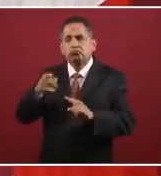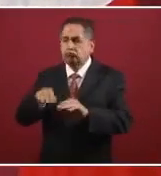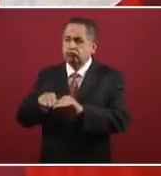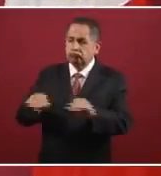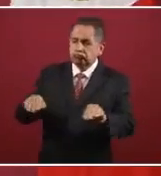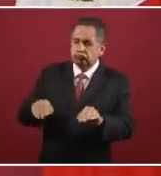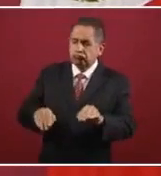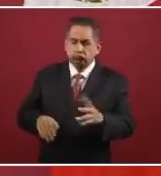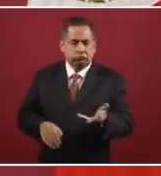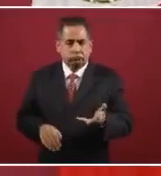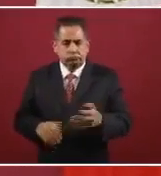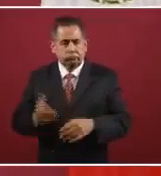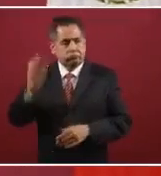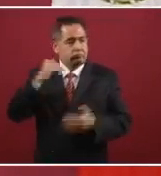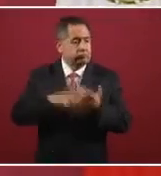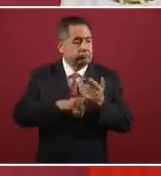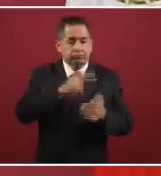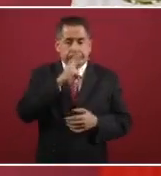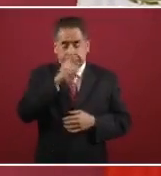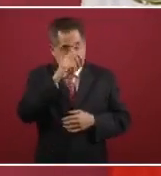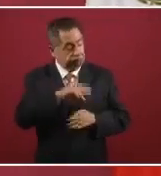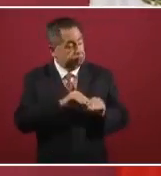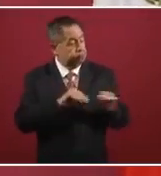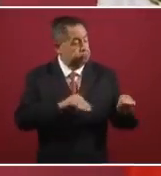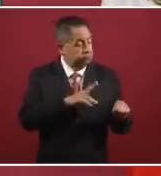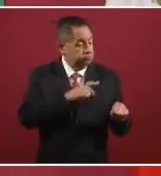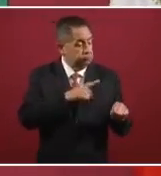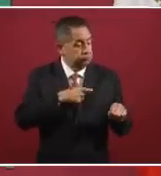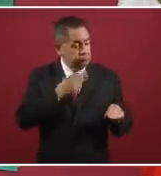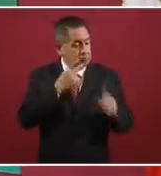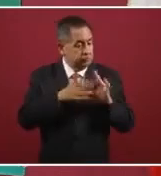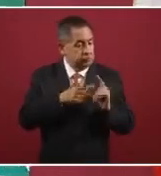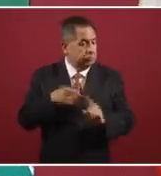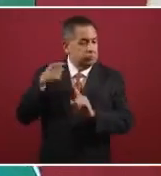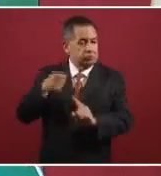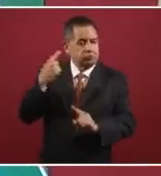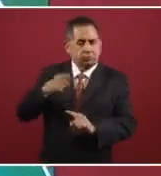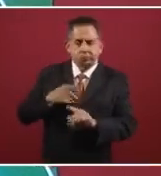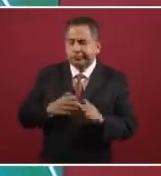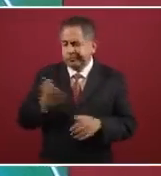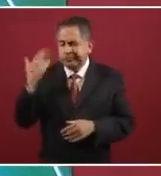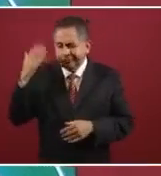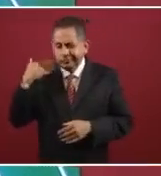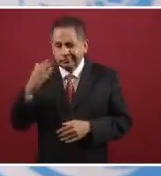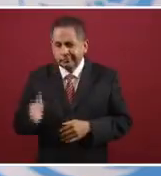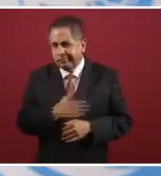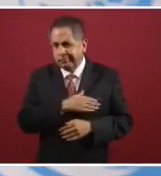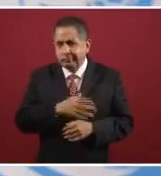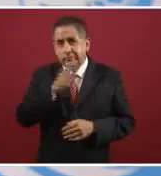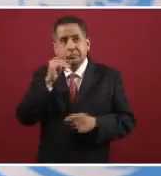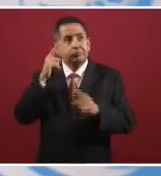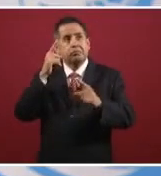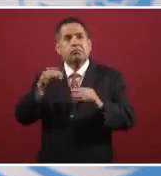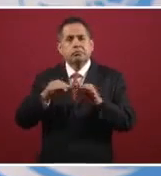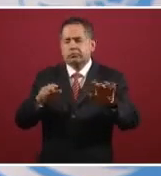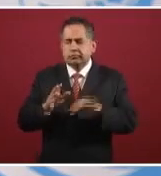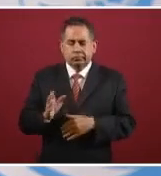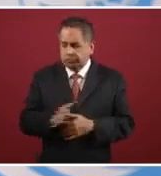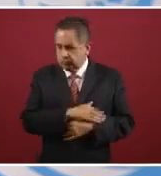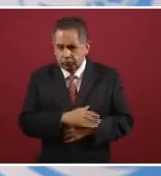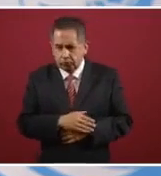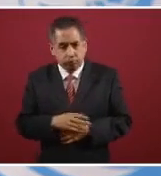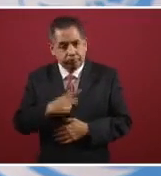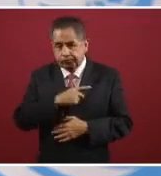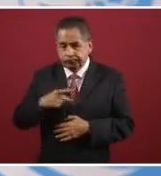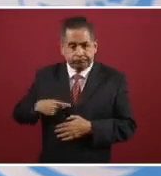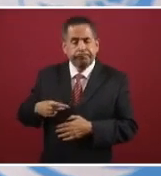Casi era una palabra proscrita, porque no tenía sentido, se decía, era inalcanzable. Entonces, lo primero que hay que hacer cuando se